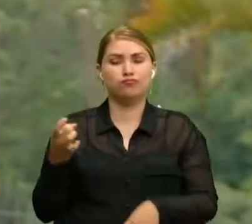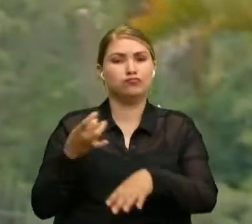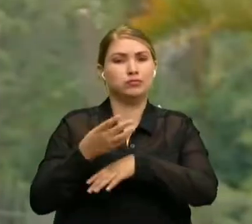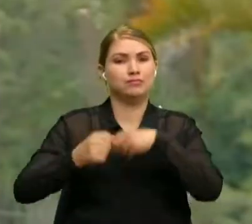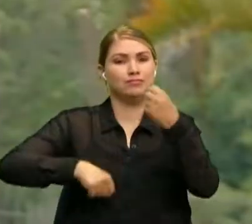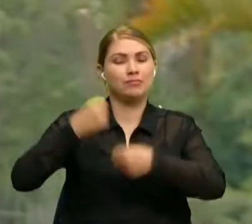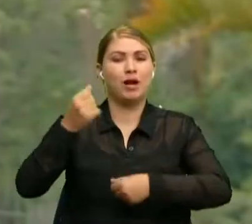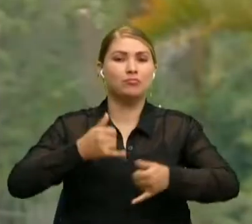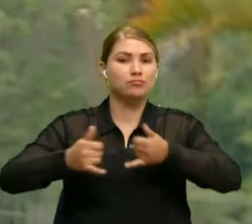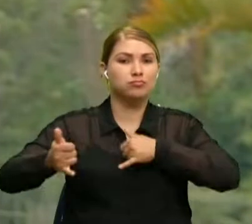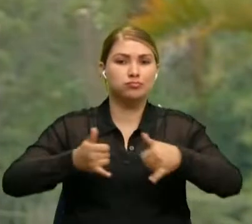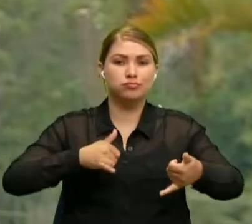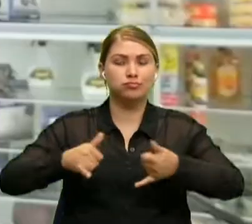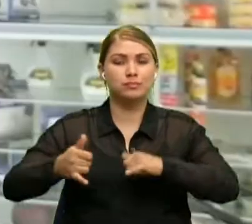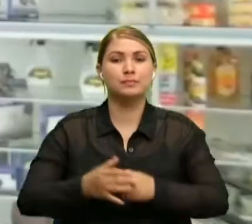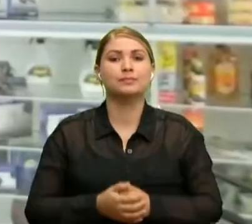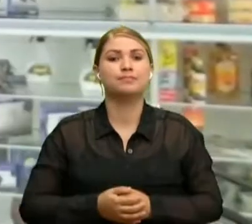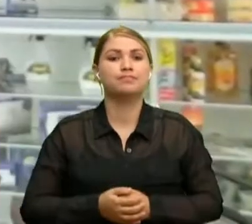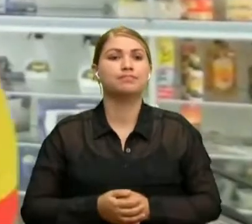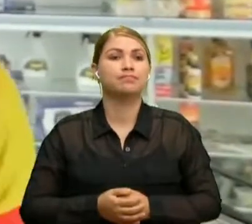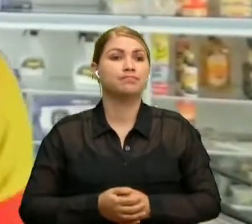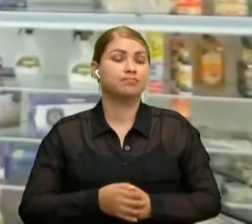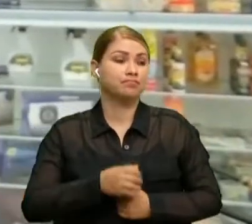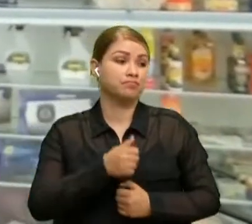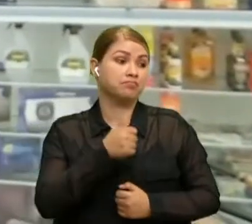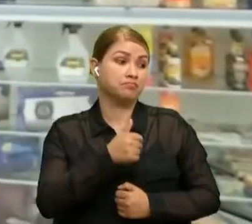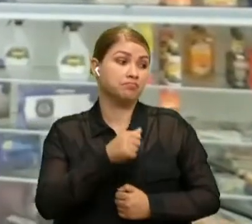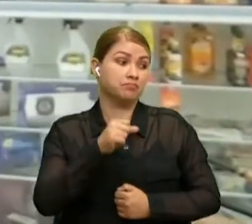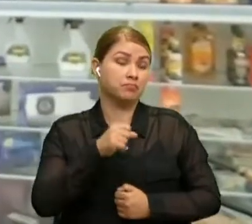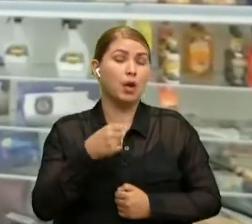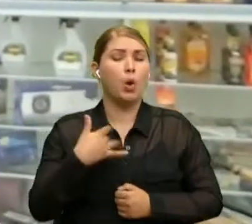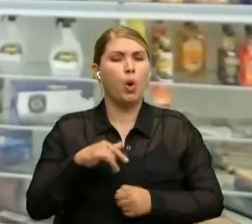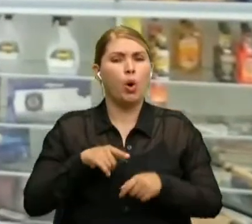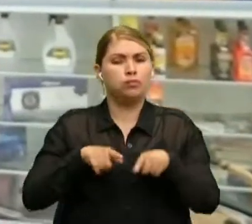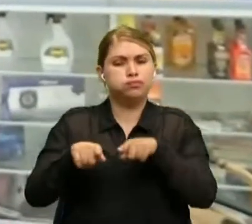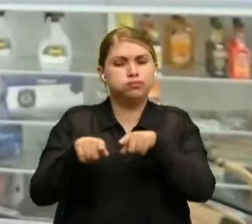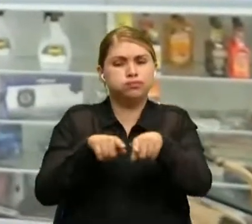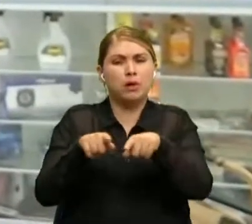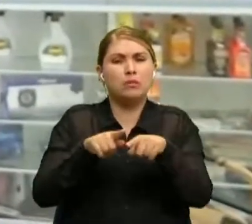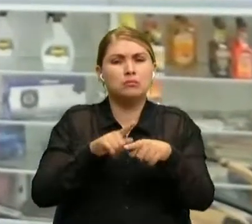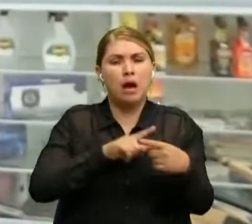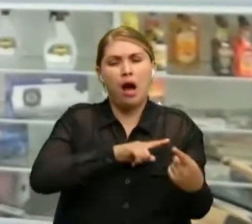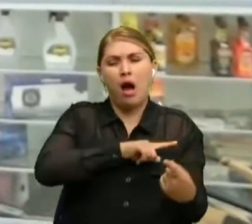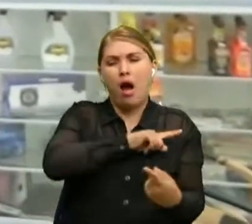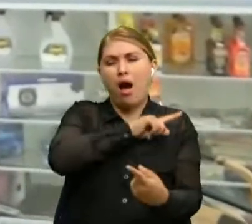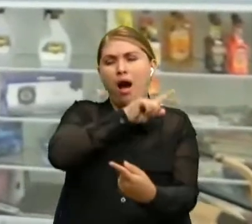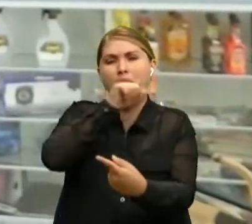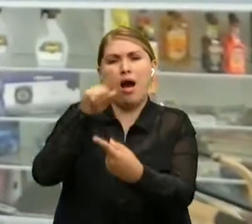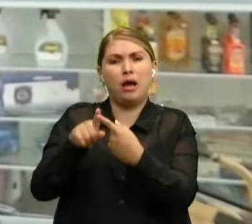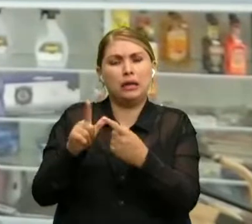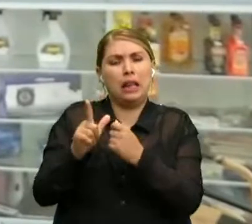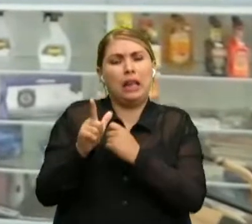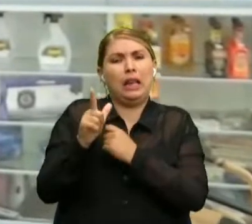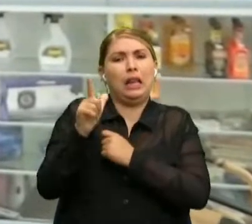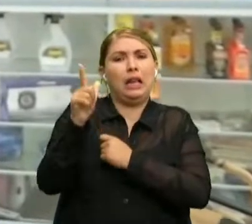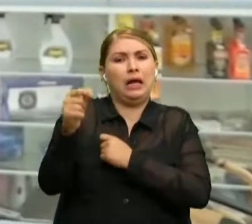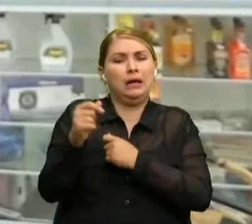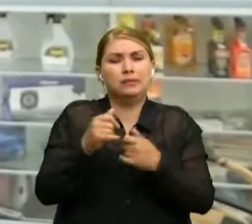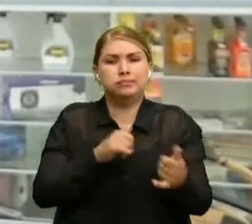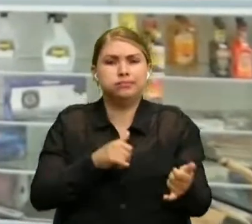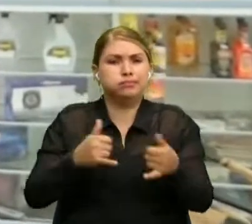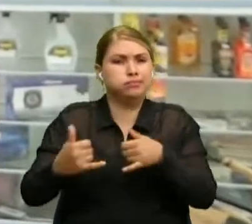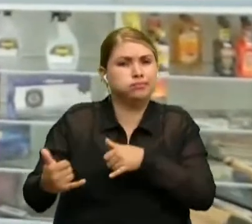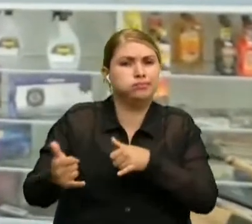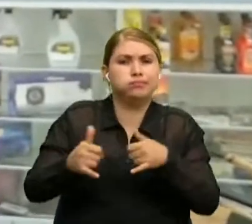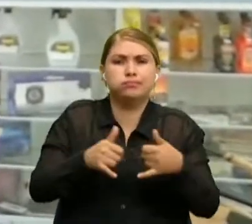etapa. Bueno, sí, una competencia muy larga, la más larga que se ha vivido hasta ahora en la Vuelta.